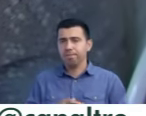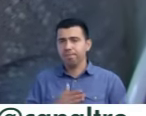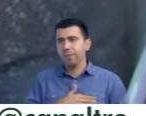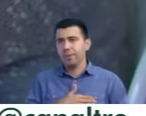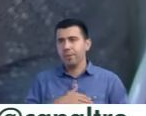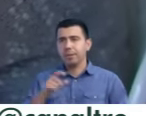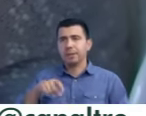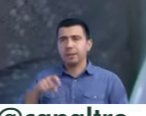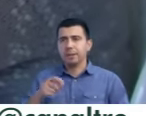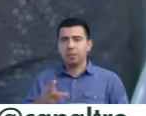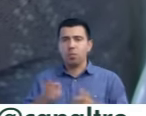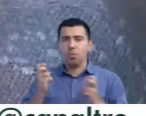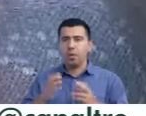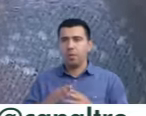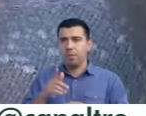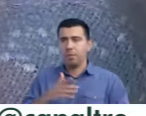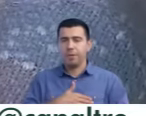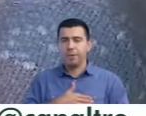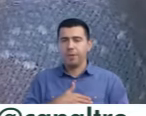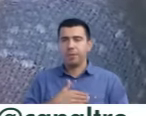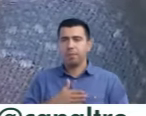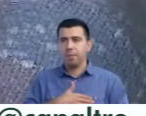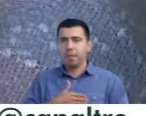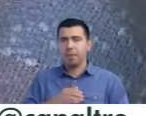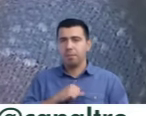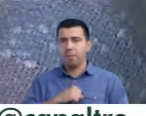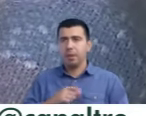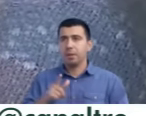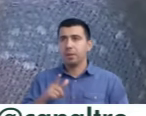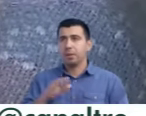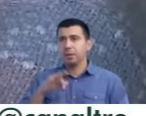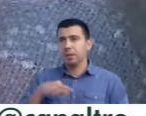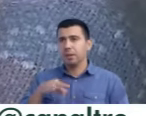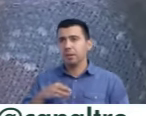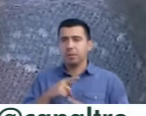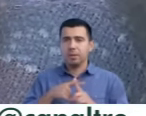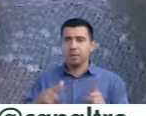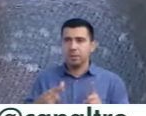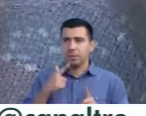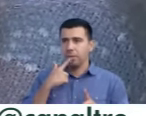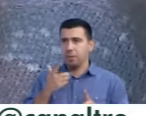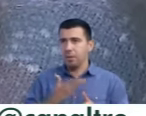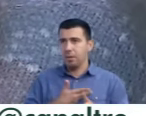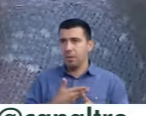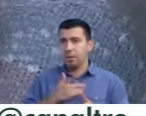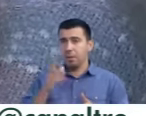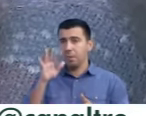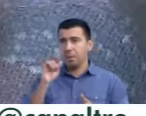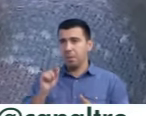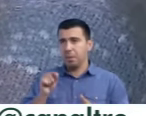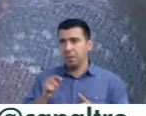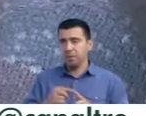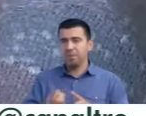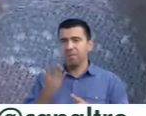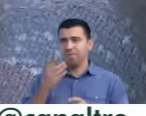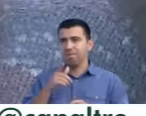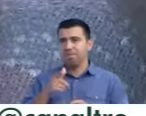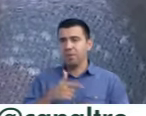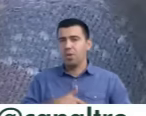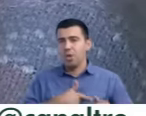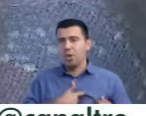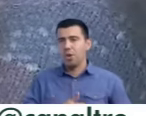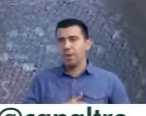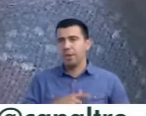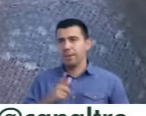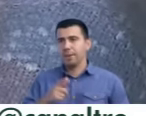para que el suyo siga la tiendo a los TR meses y medio le dio como un virus que le inflamó el corazón y de y viene Pues el tema